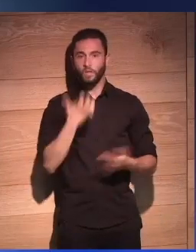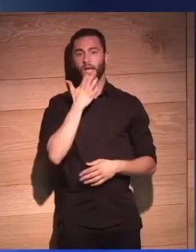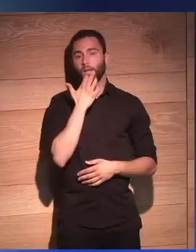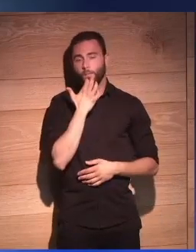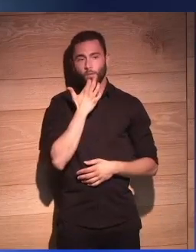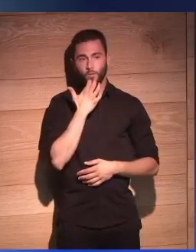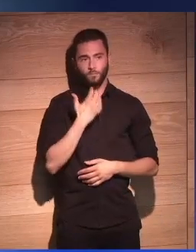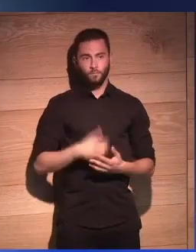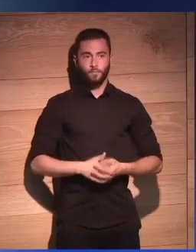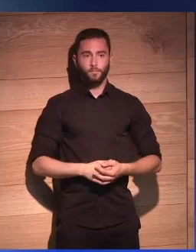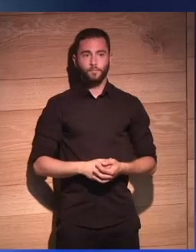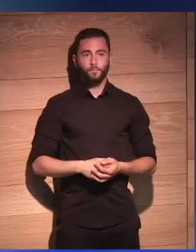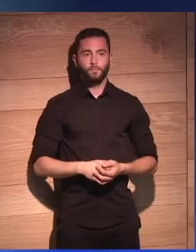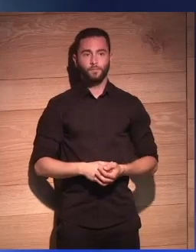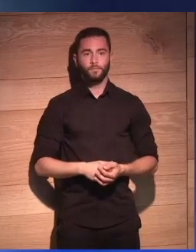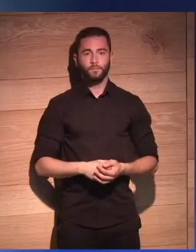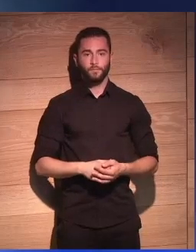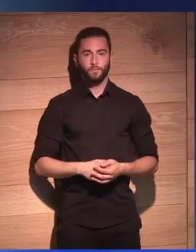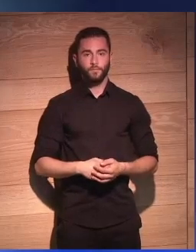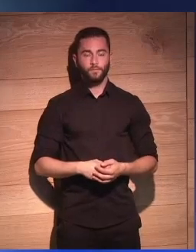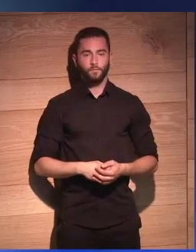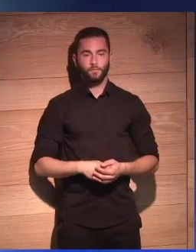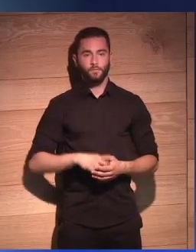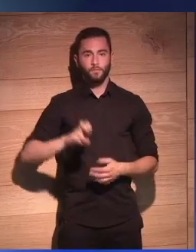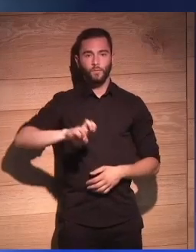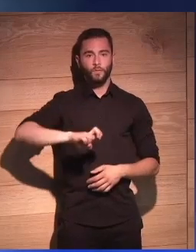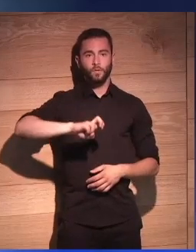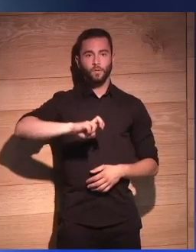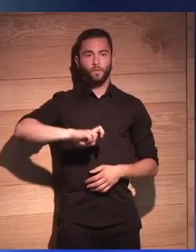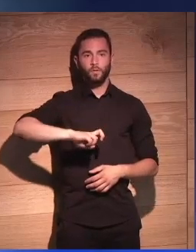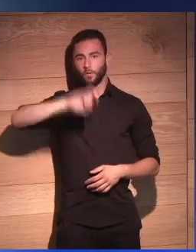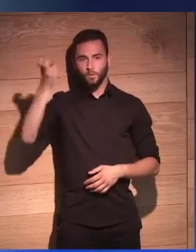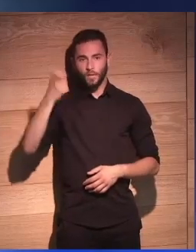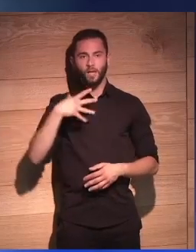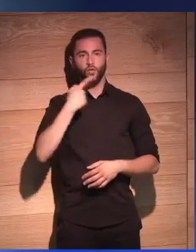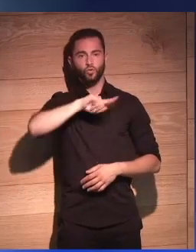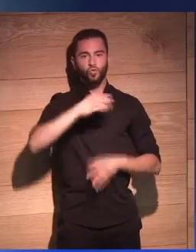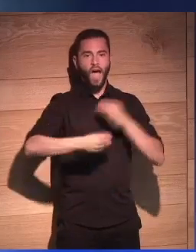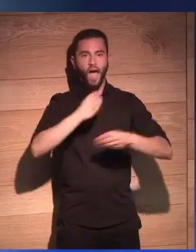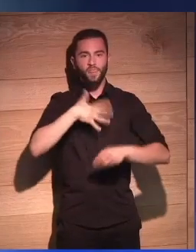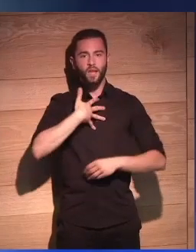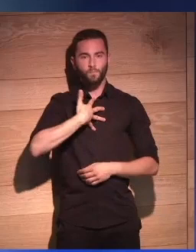ejemplo. Otra cosa a la hora de pensar en lo que podemos hacer para